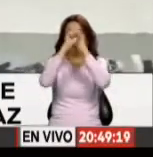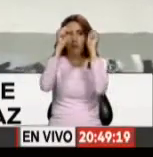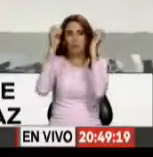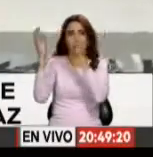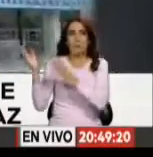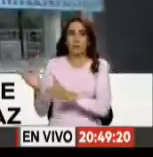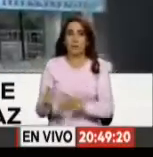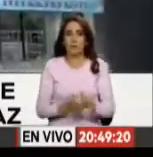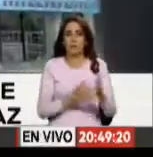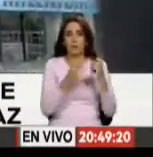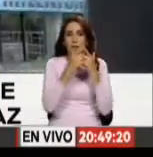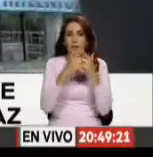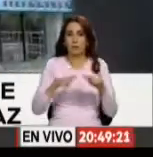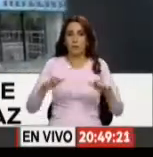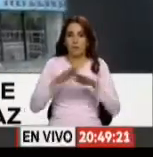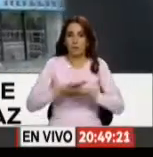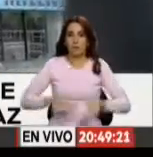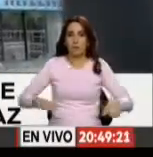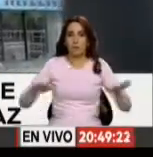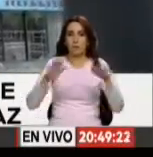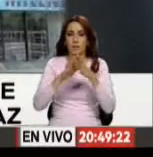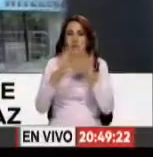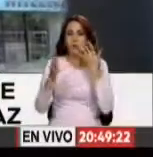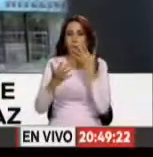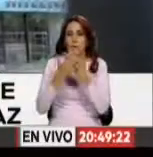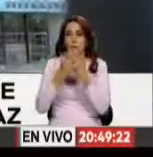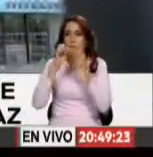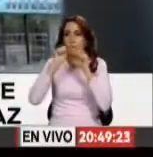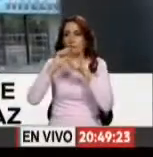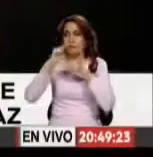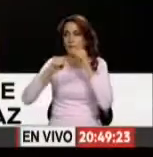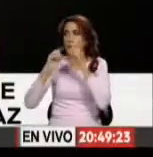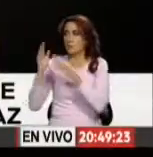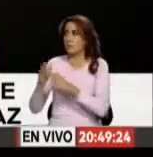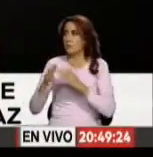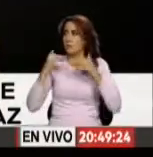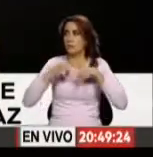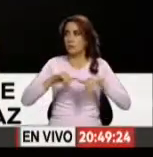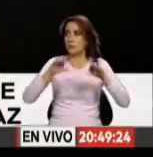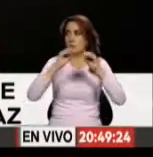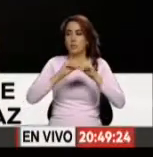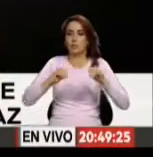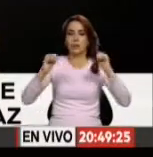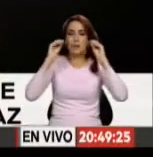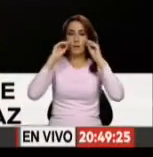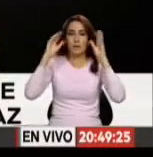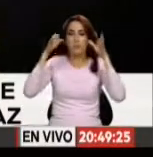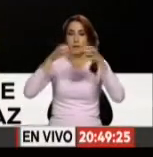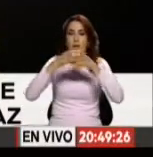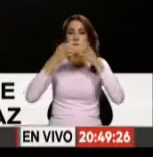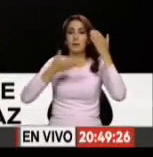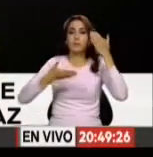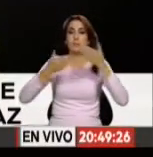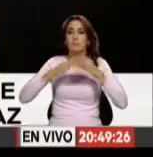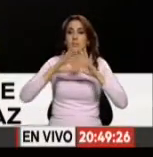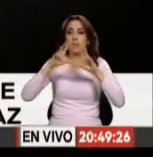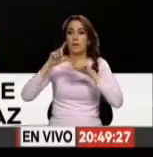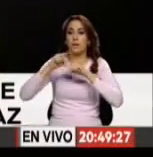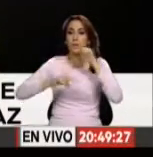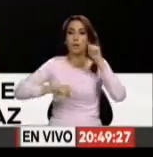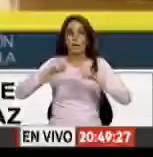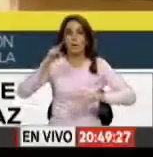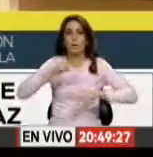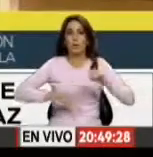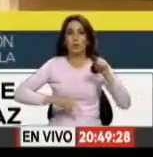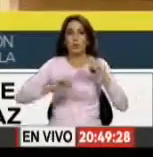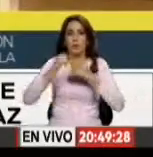produce días después de hostigamiento, pues el gobierno de Maduro lo acusa de ser un instigador del supuesto sabotaje a la red eléctrica del